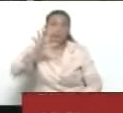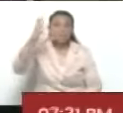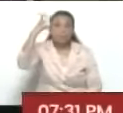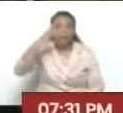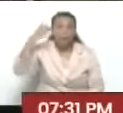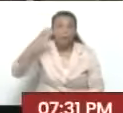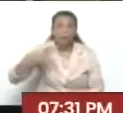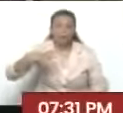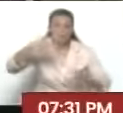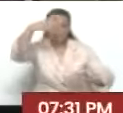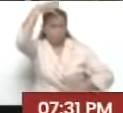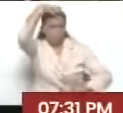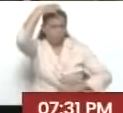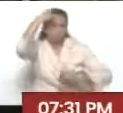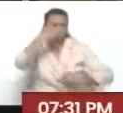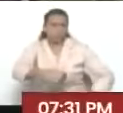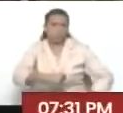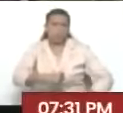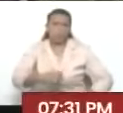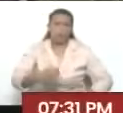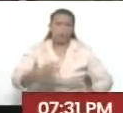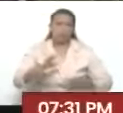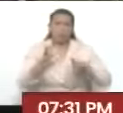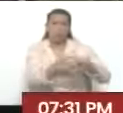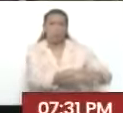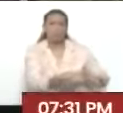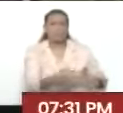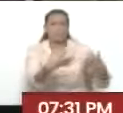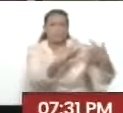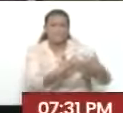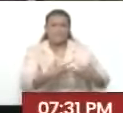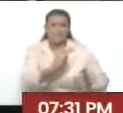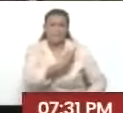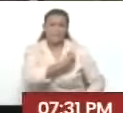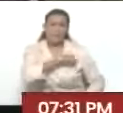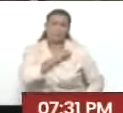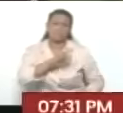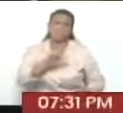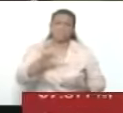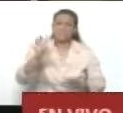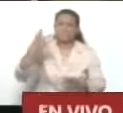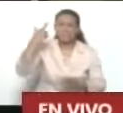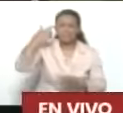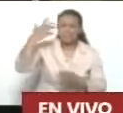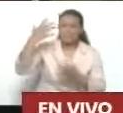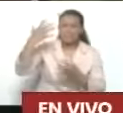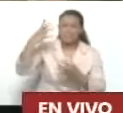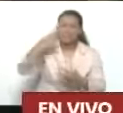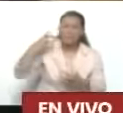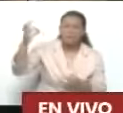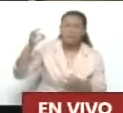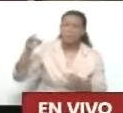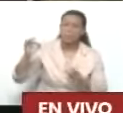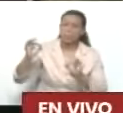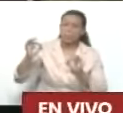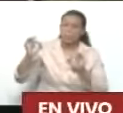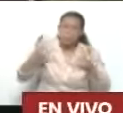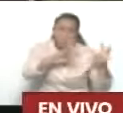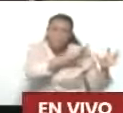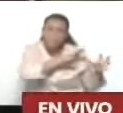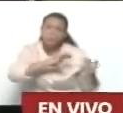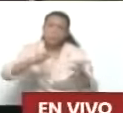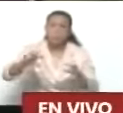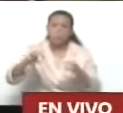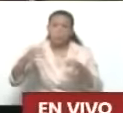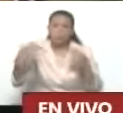monarquía de los Borbones que le habían regalado a Napoleón la corona, eso ayuda a la independencia de América Latina, arrastra todo un proceso